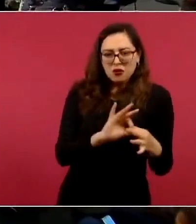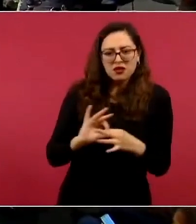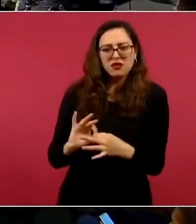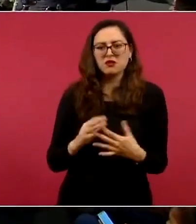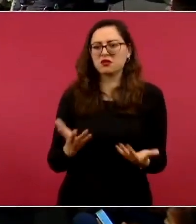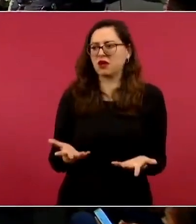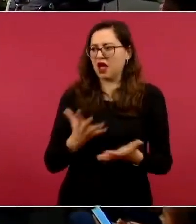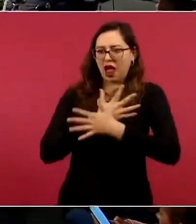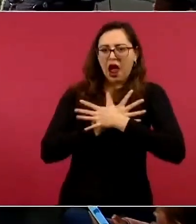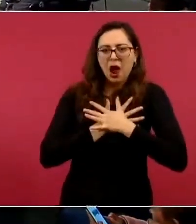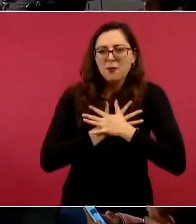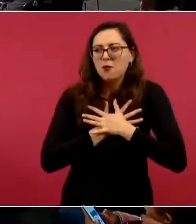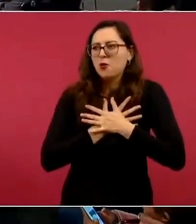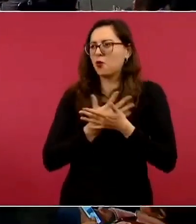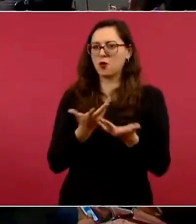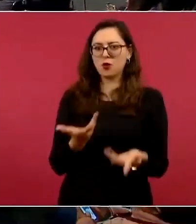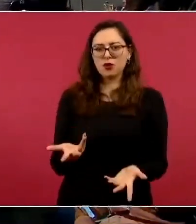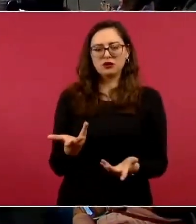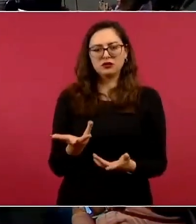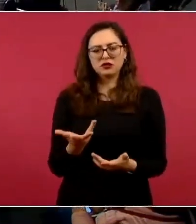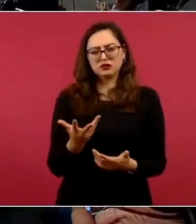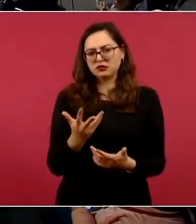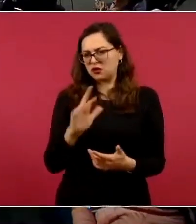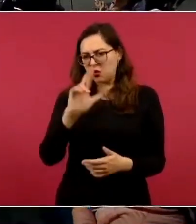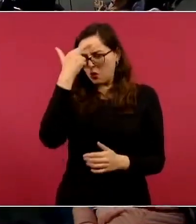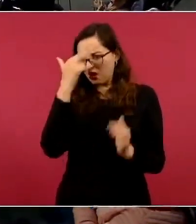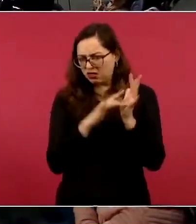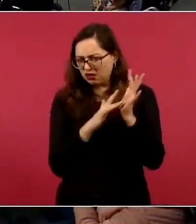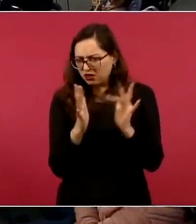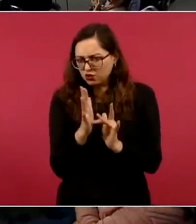¿Qué no Cristo luchó por los pobres?